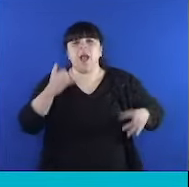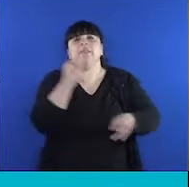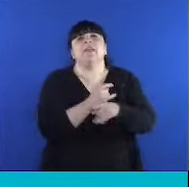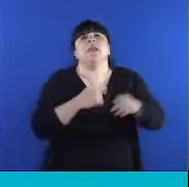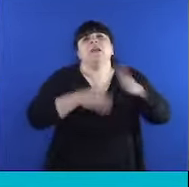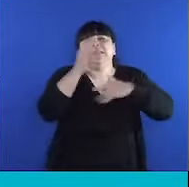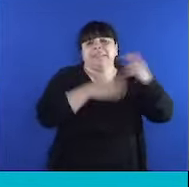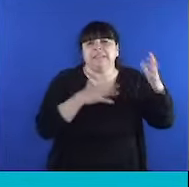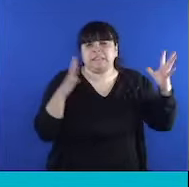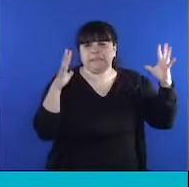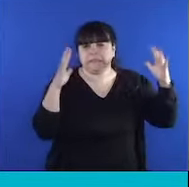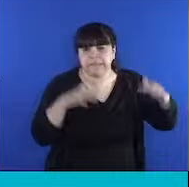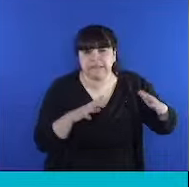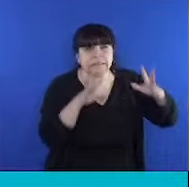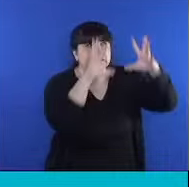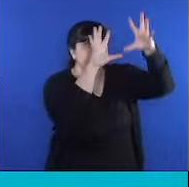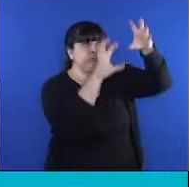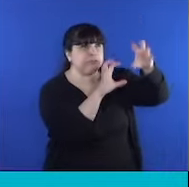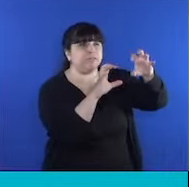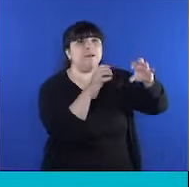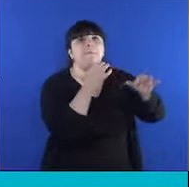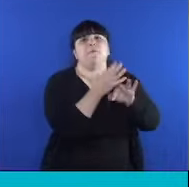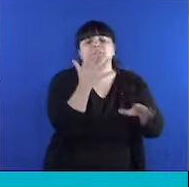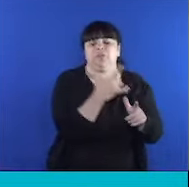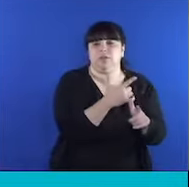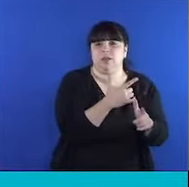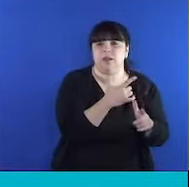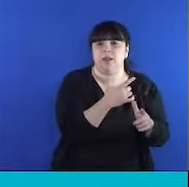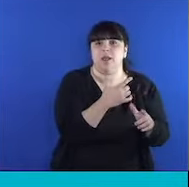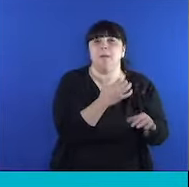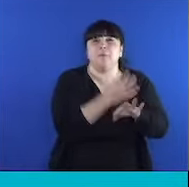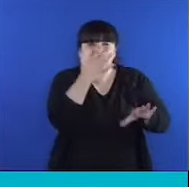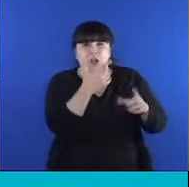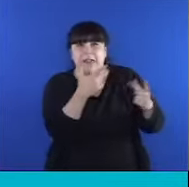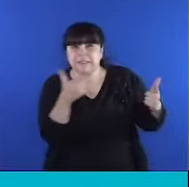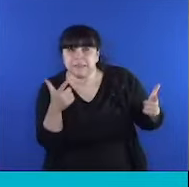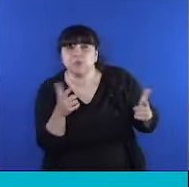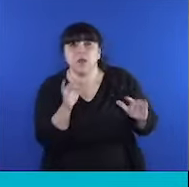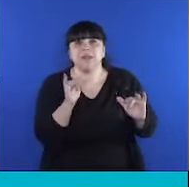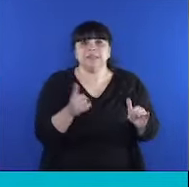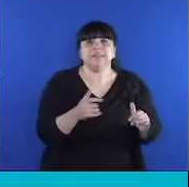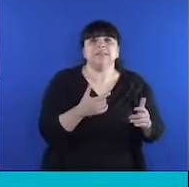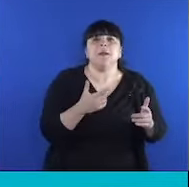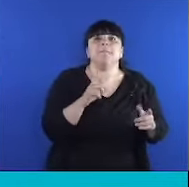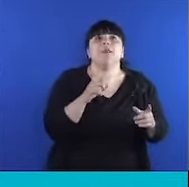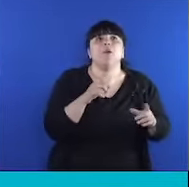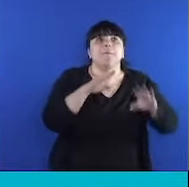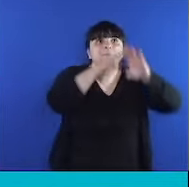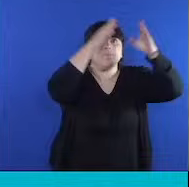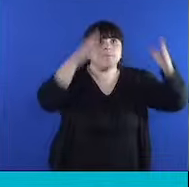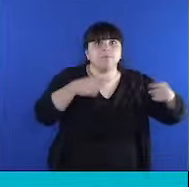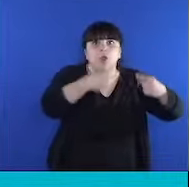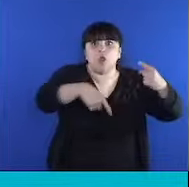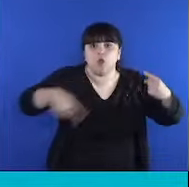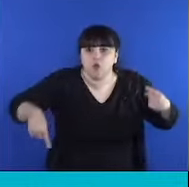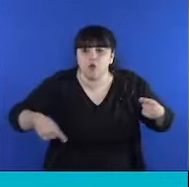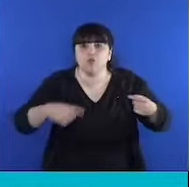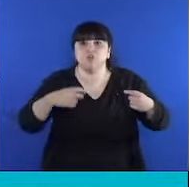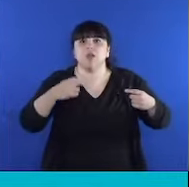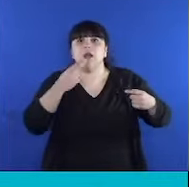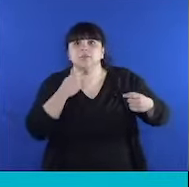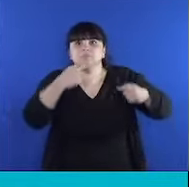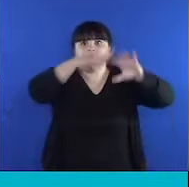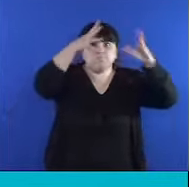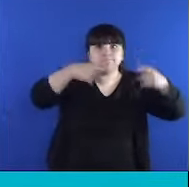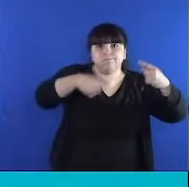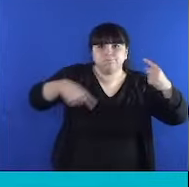edilicios, que tiene problemas de faltante de profesionales, de profesionales, pero que en los equipos que tiene y que ha constituido